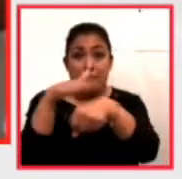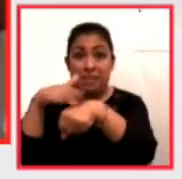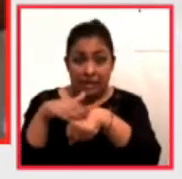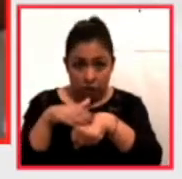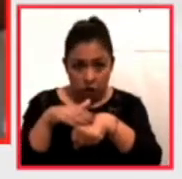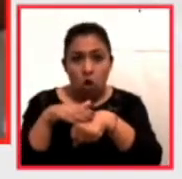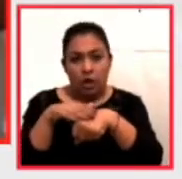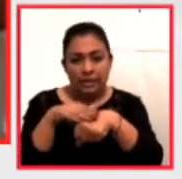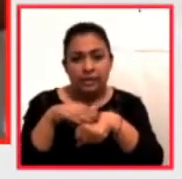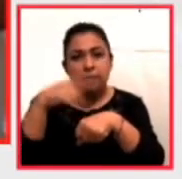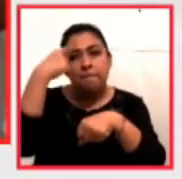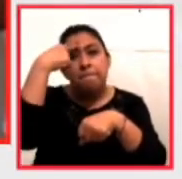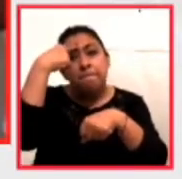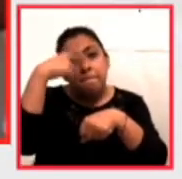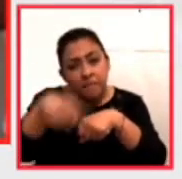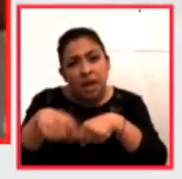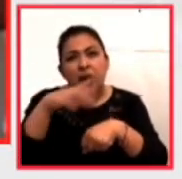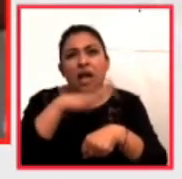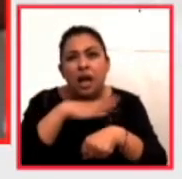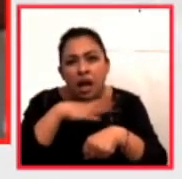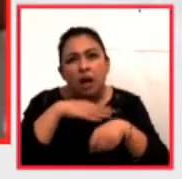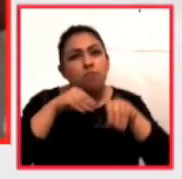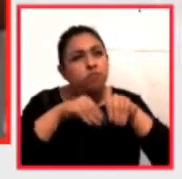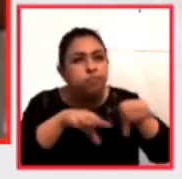para llevar a cabo